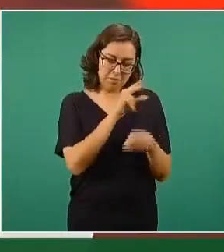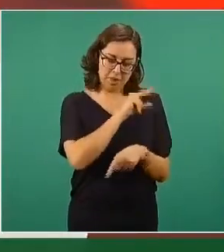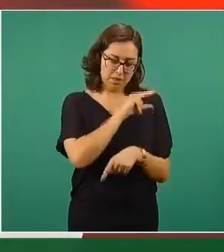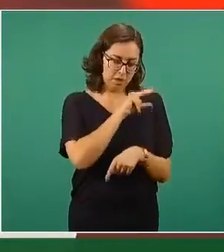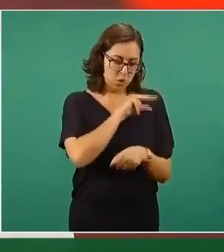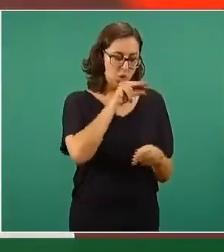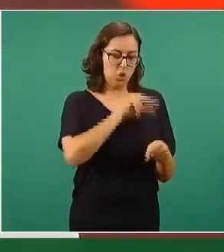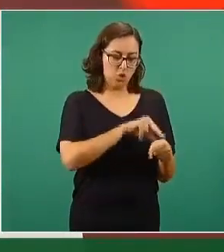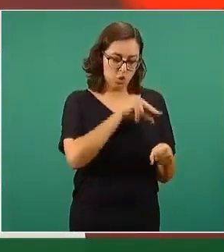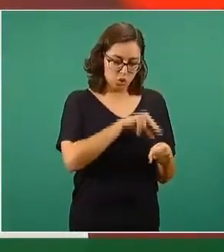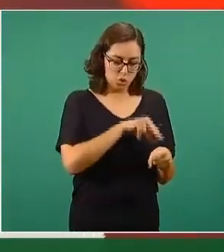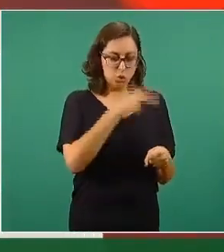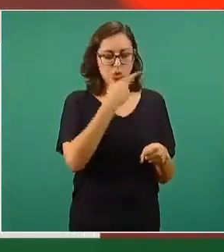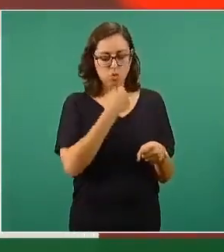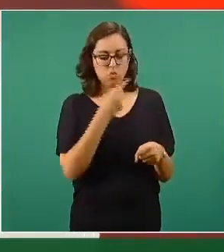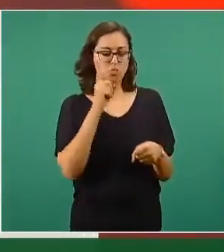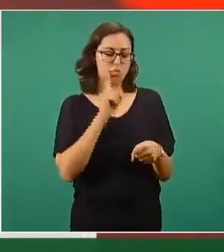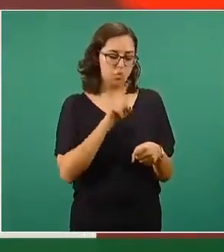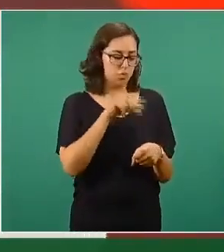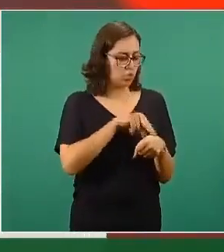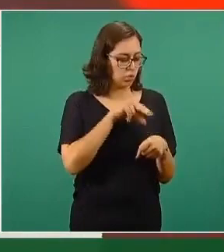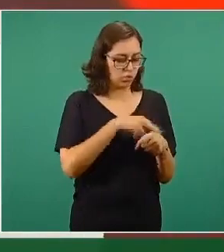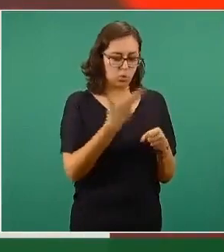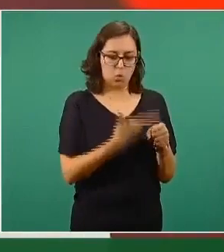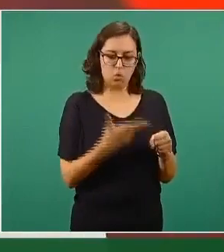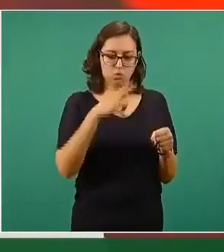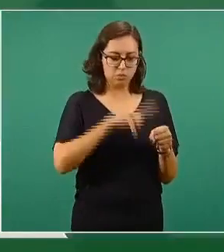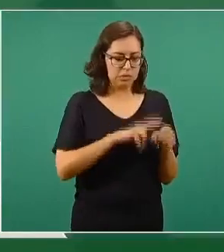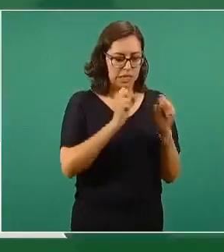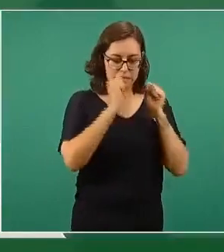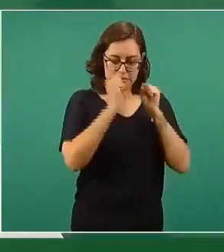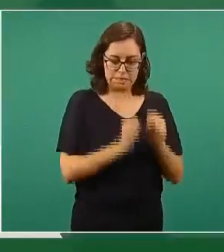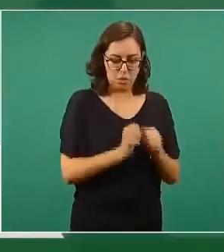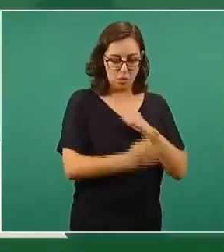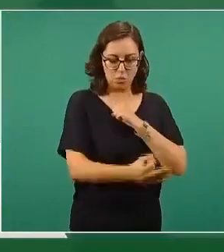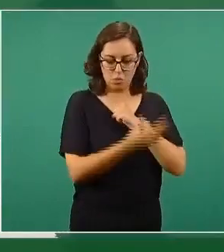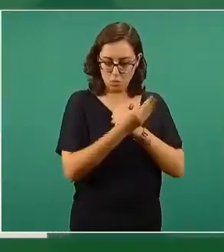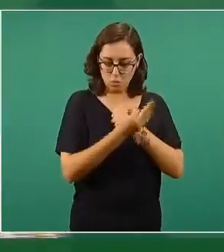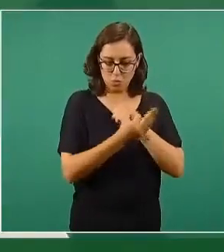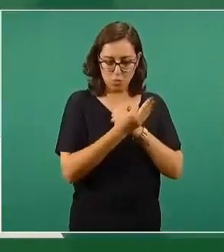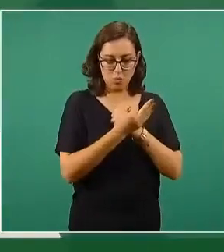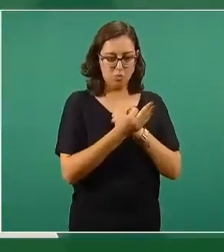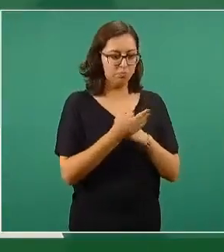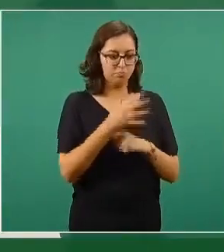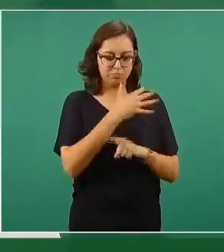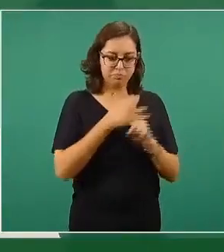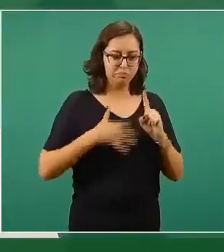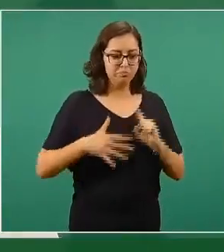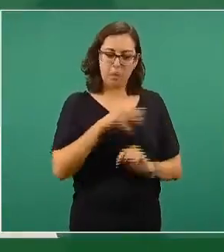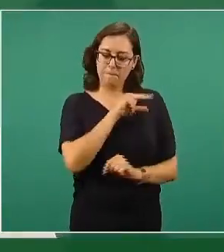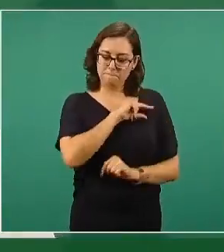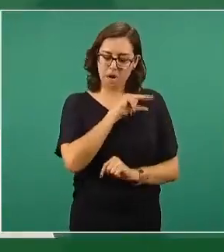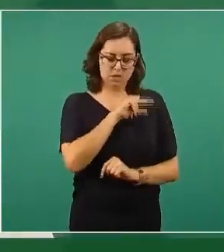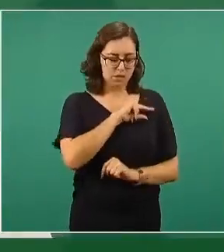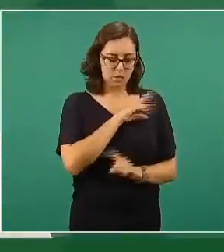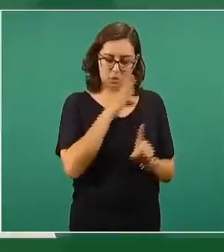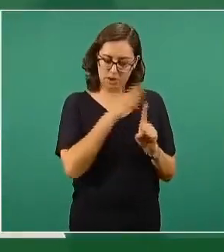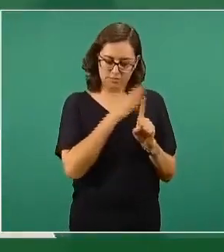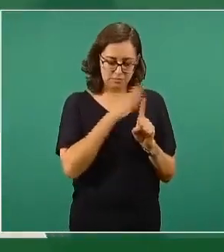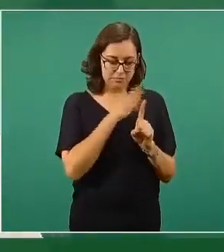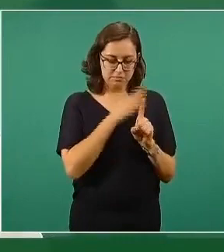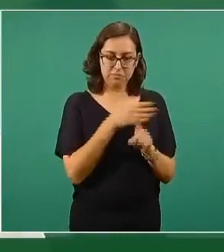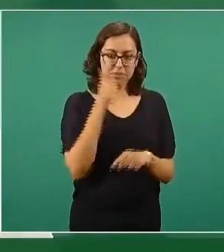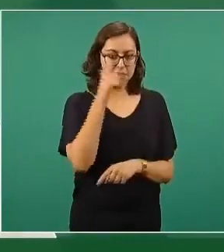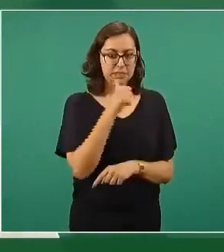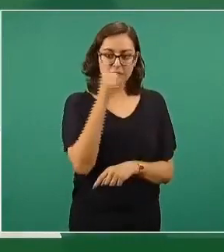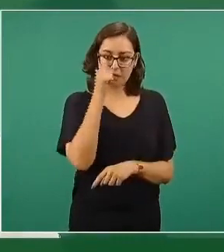médico, tienen a su hospital, tienen su plan de seguros o alguna condición que les permite recibir servicios en